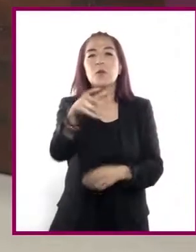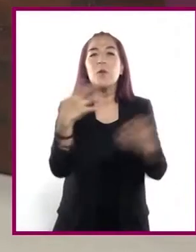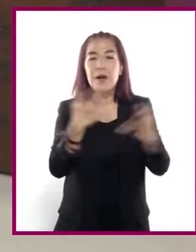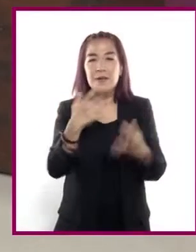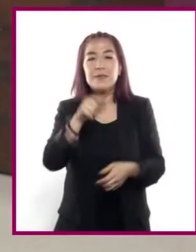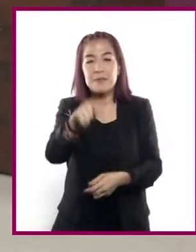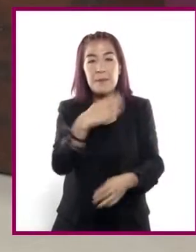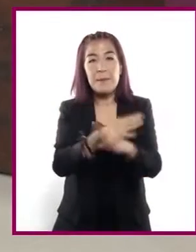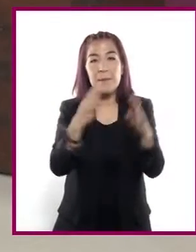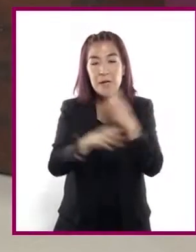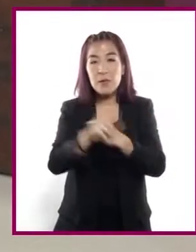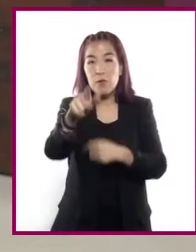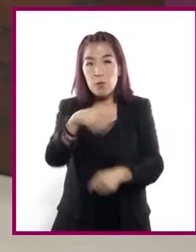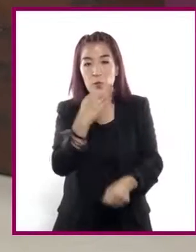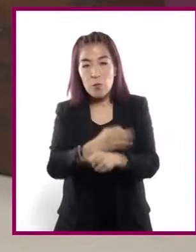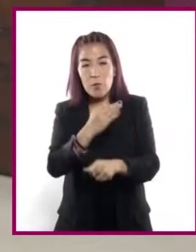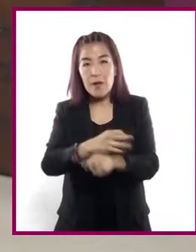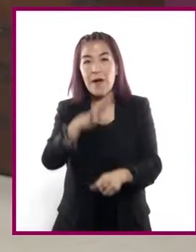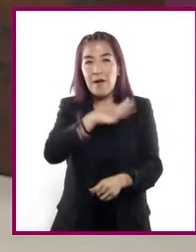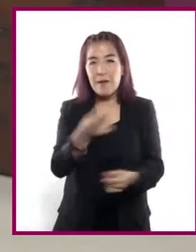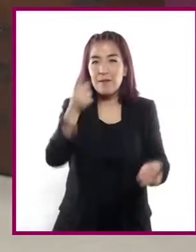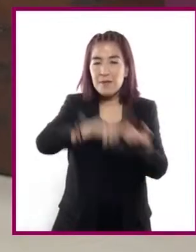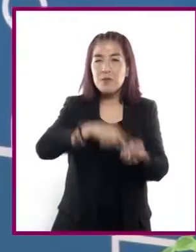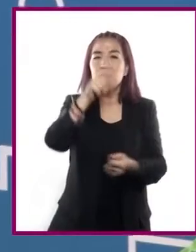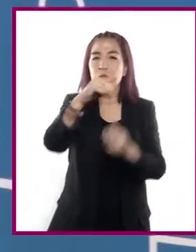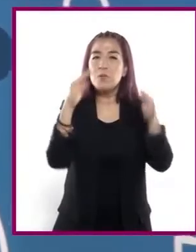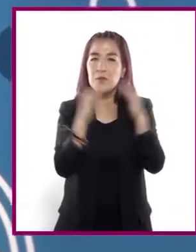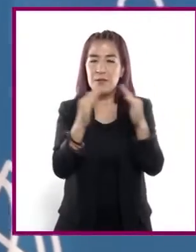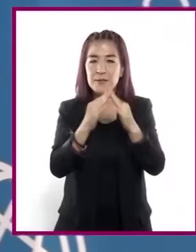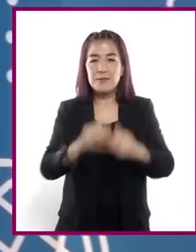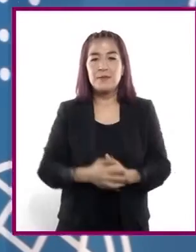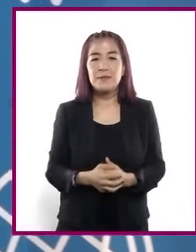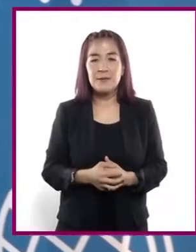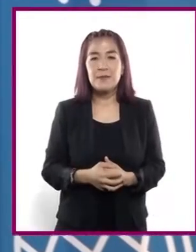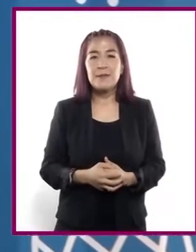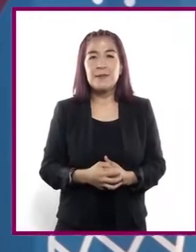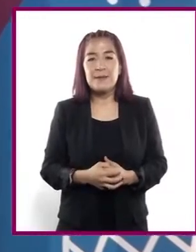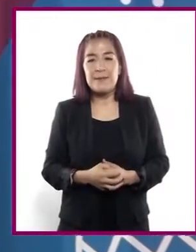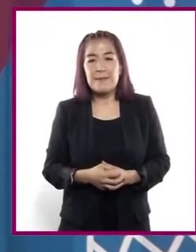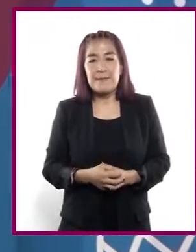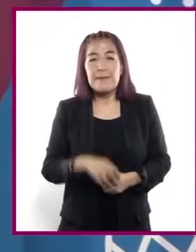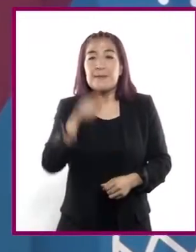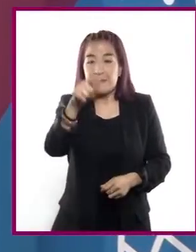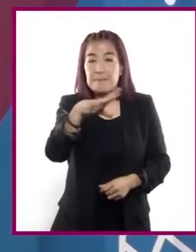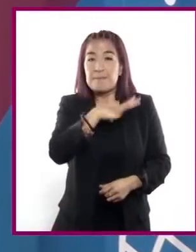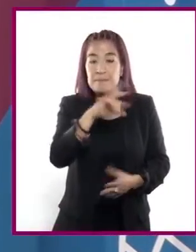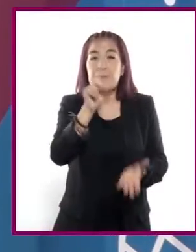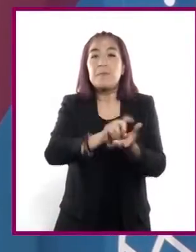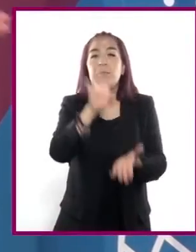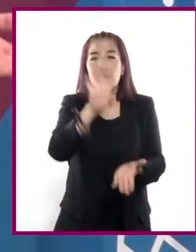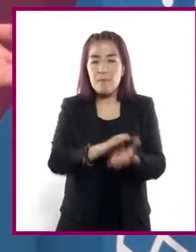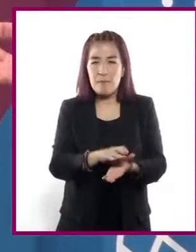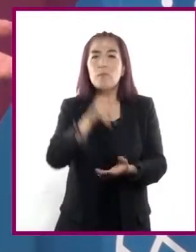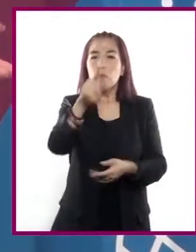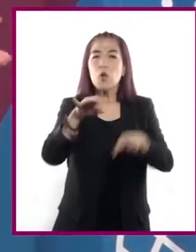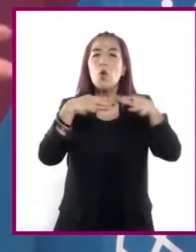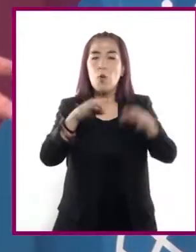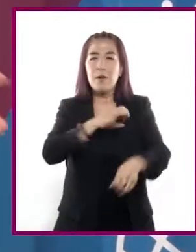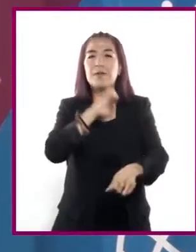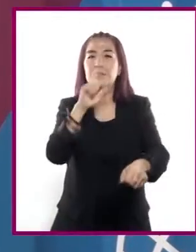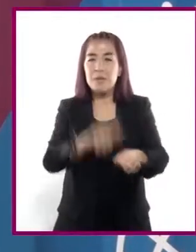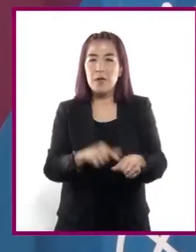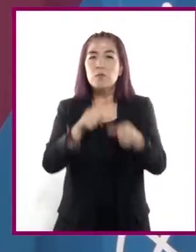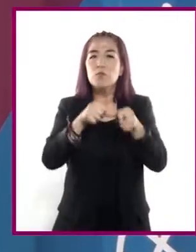de los recursos que tengan a su alcance en casa. Si tienen discapacidad visual, dispongan sus hojas